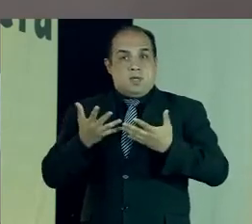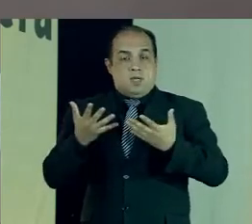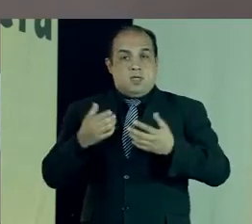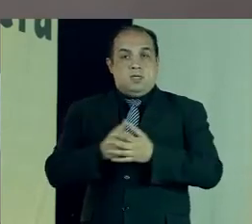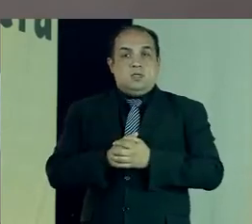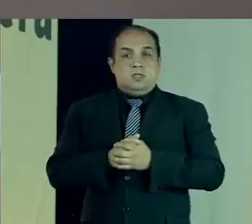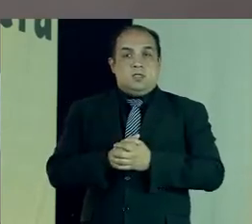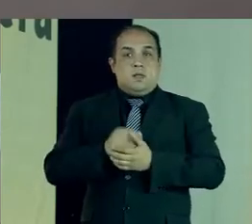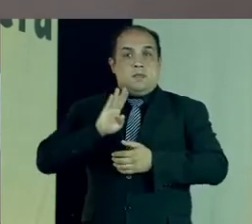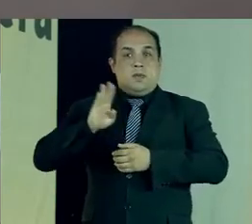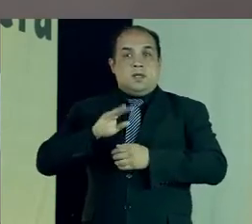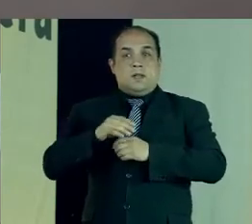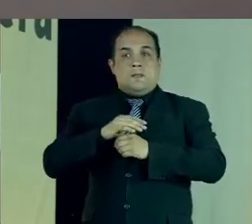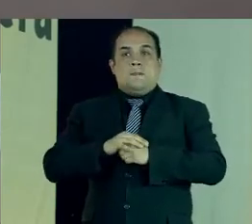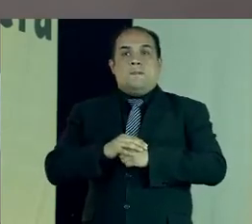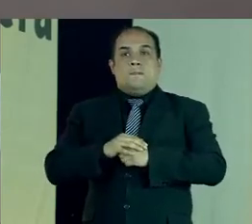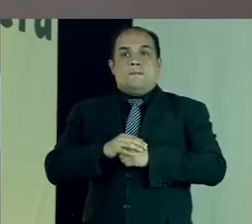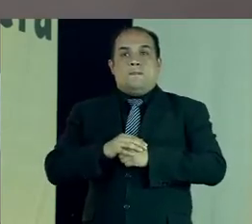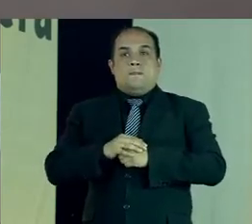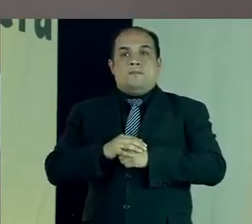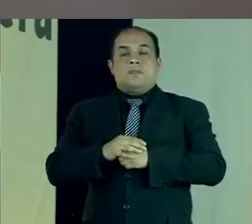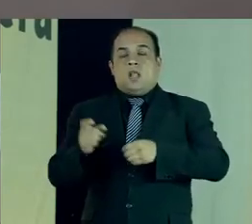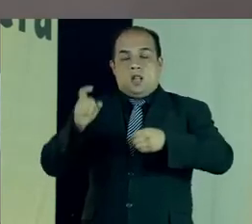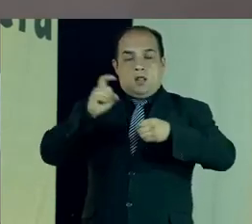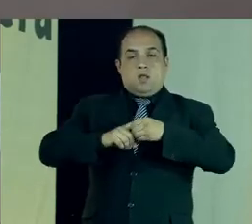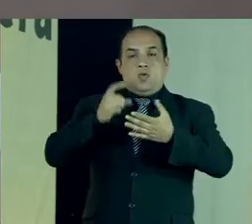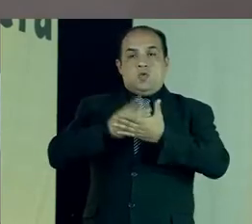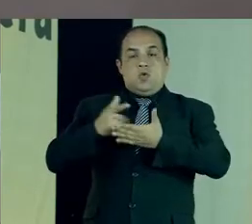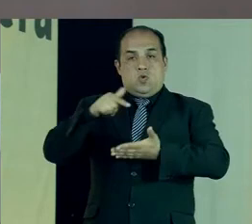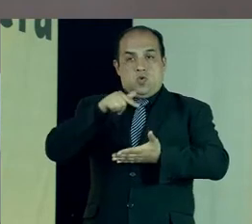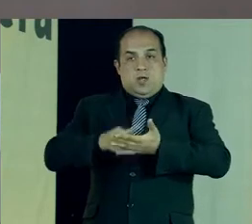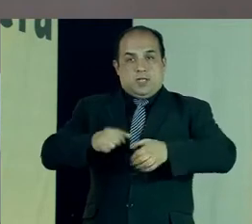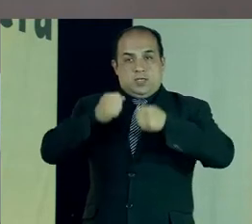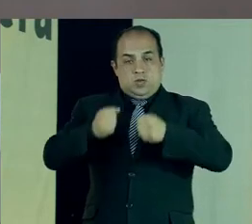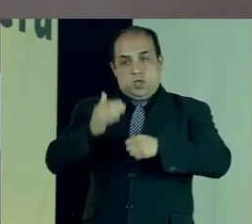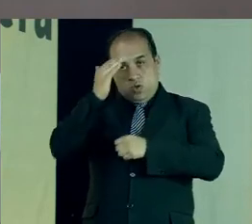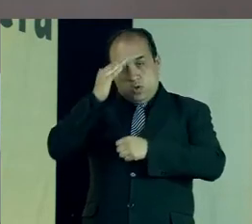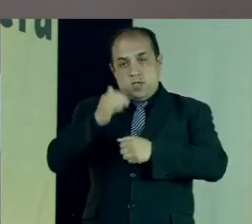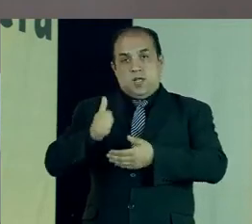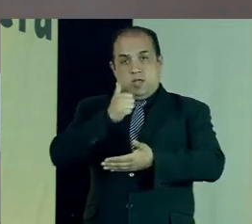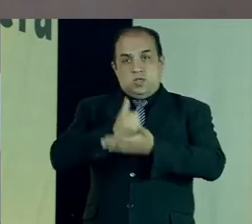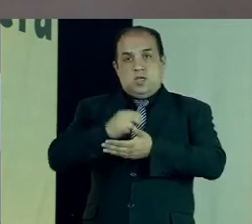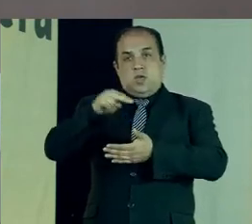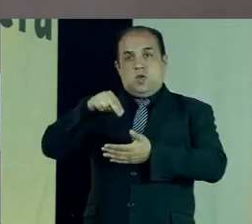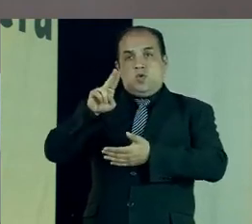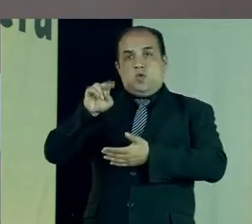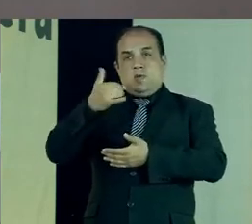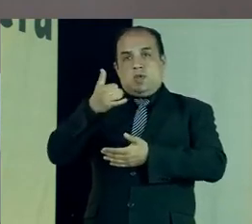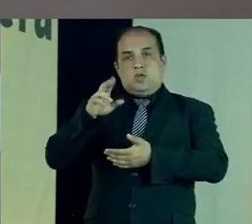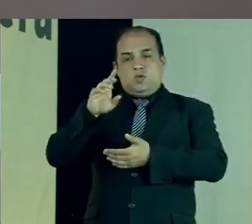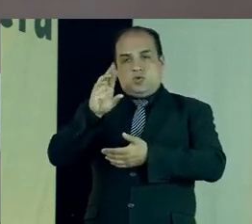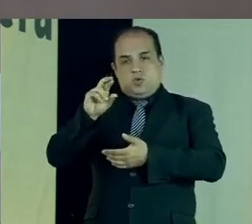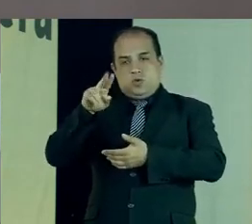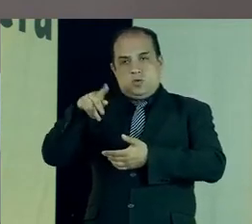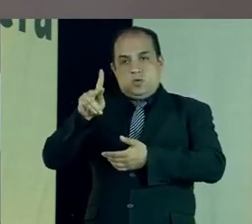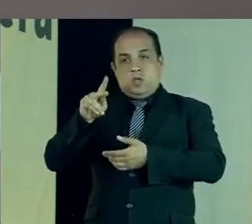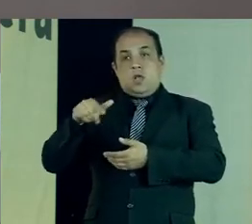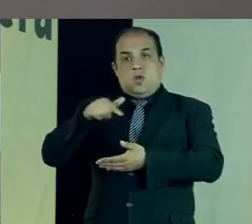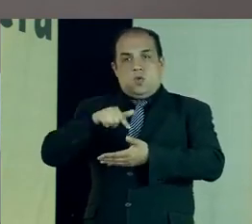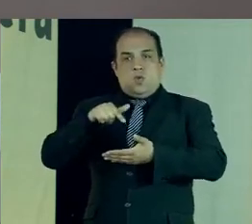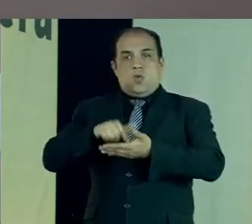admitida en un único lugar seguro que conocía en la ciudad de nueva york un pabellón psiquiátrico